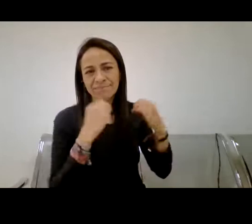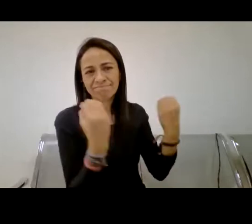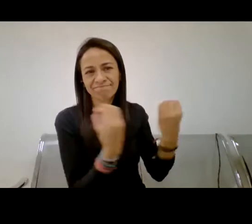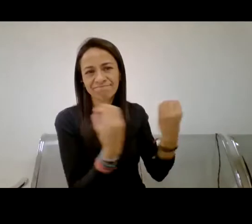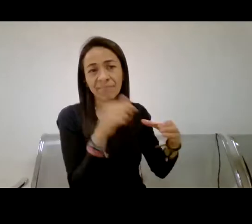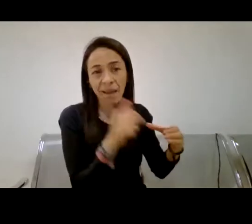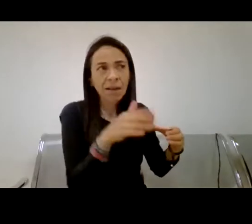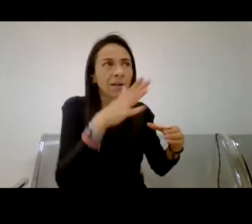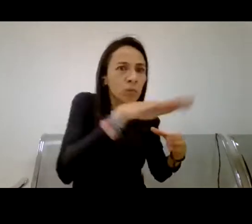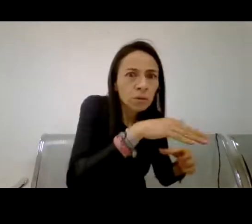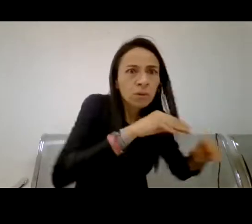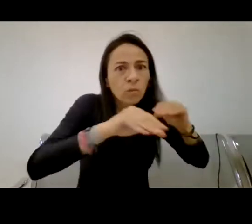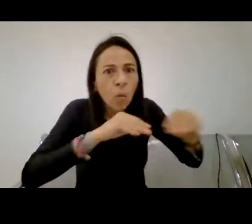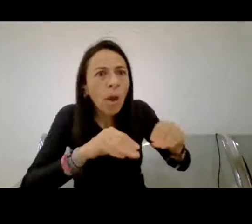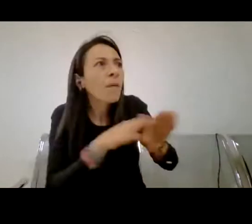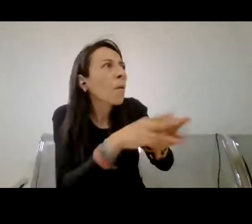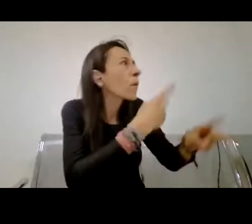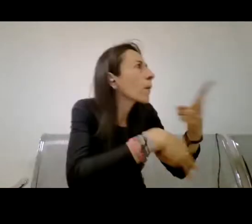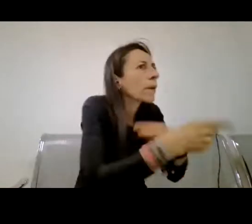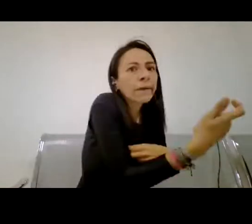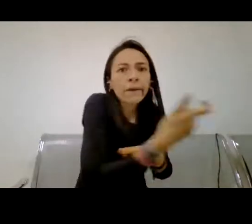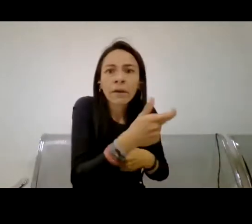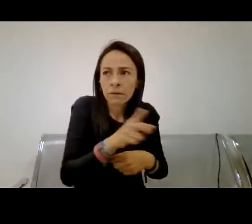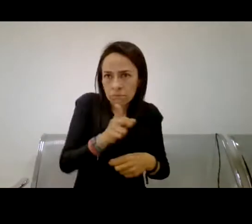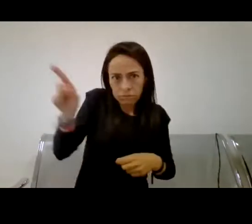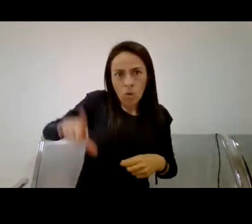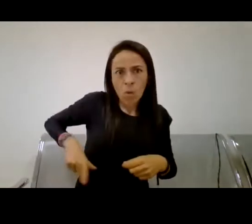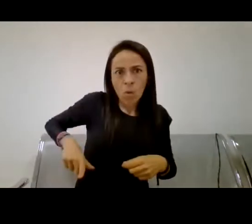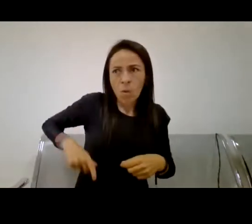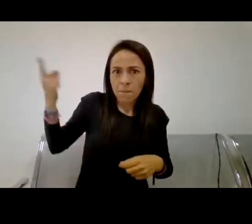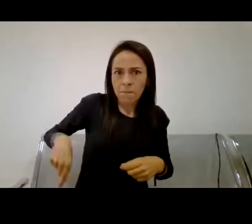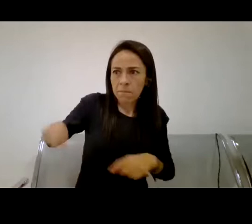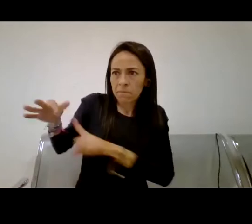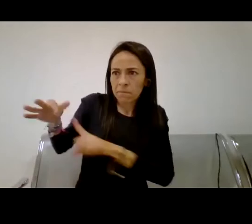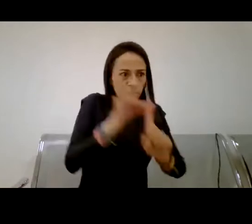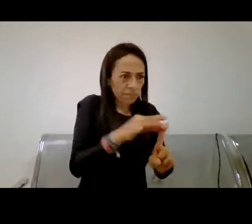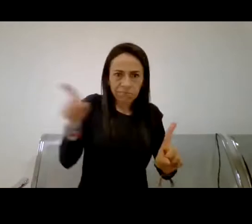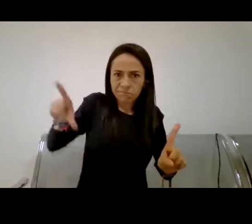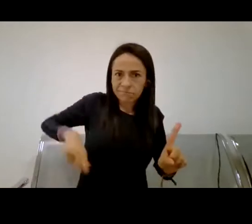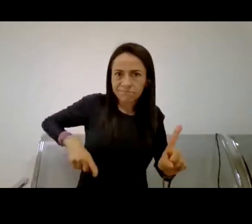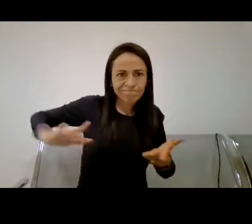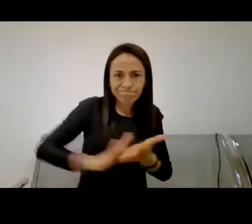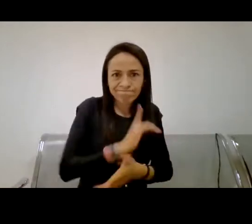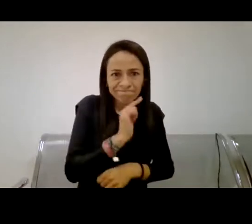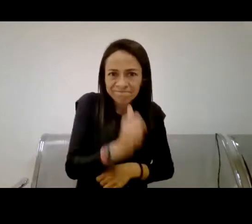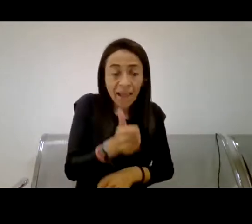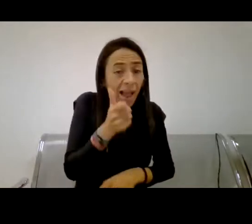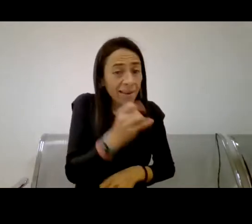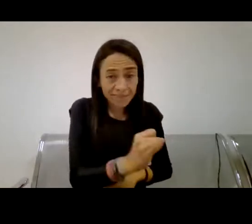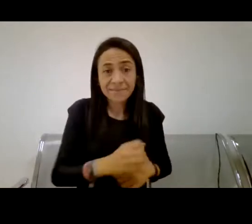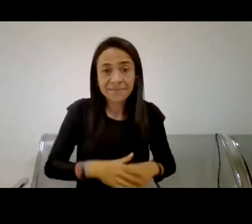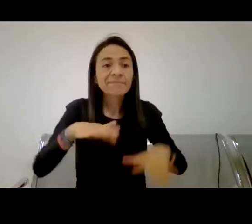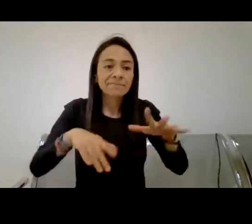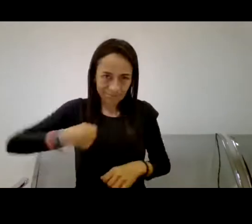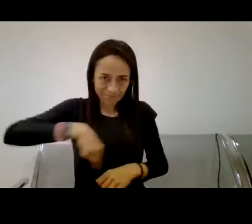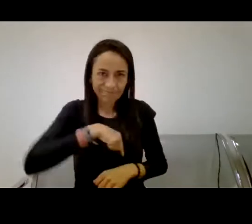tenemos que hacer, me parece ahí? Yo creo que tenemos que visibilizar, y sí tenemos que tener una contabilidad de